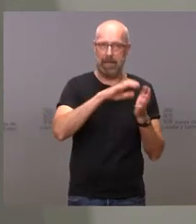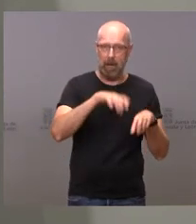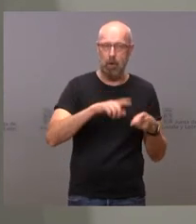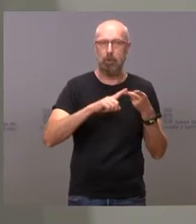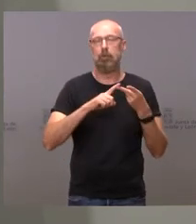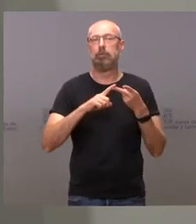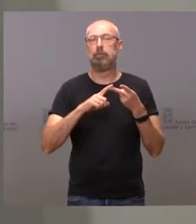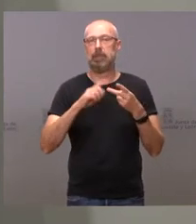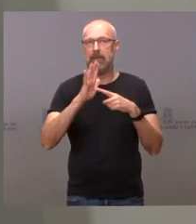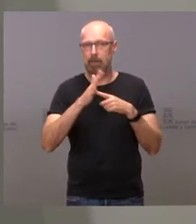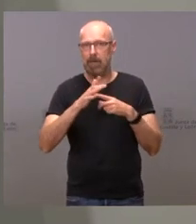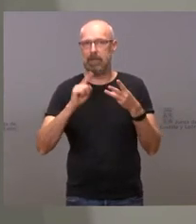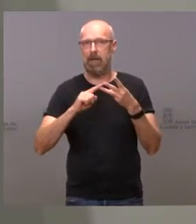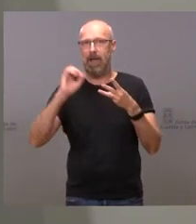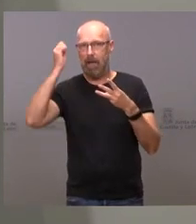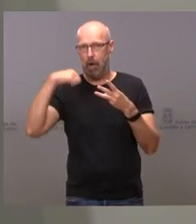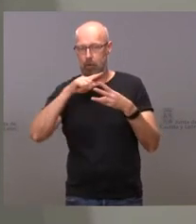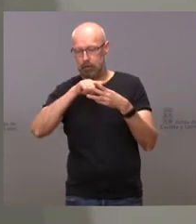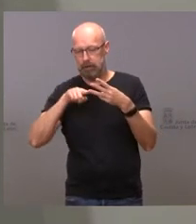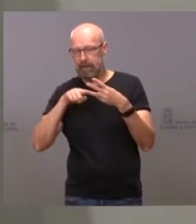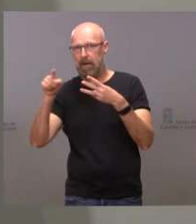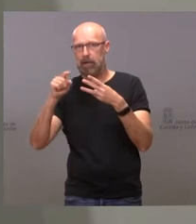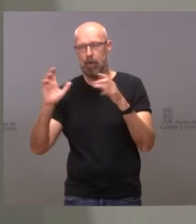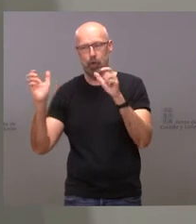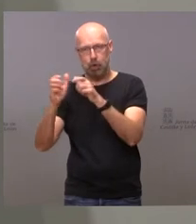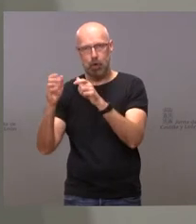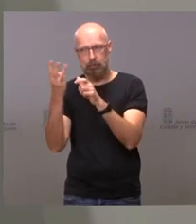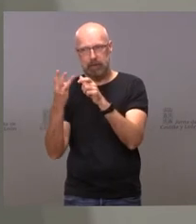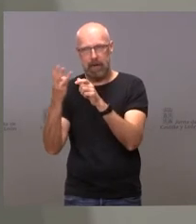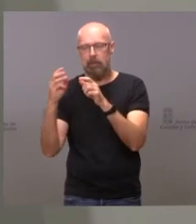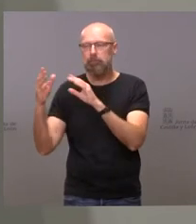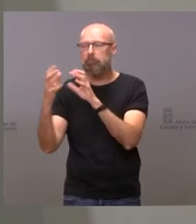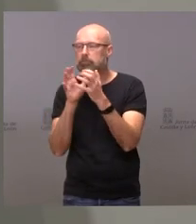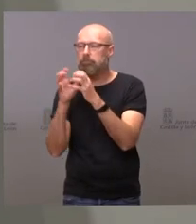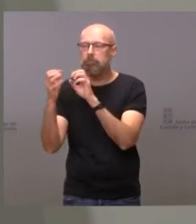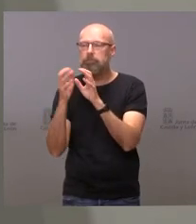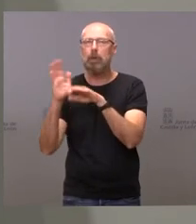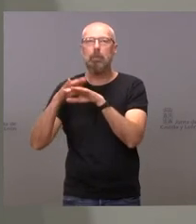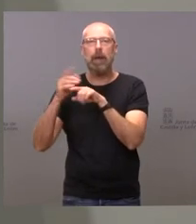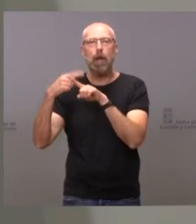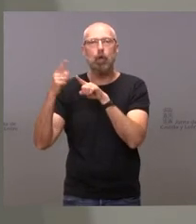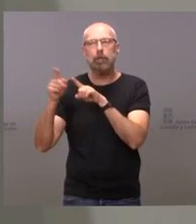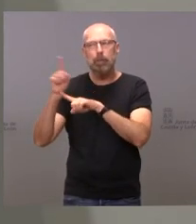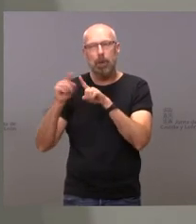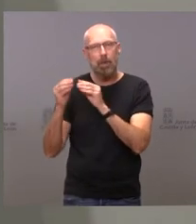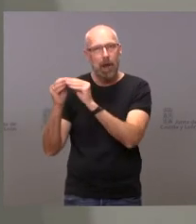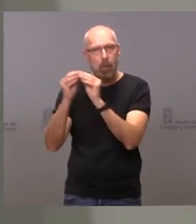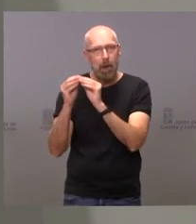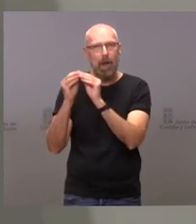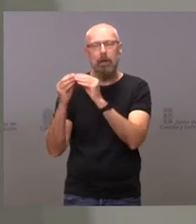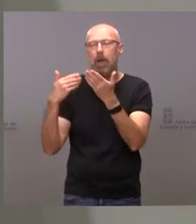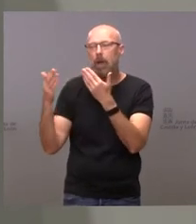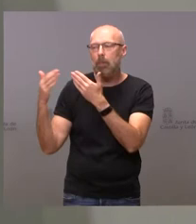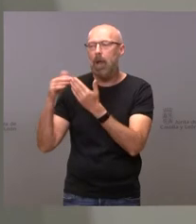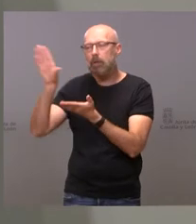Y mantuvimos esa reunión porque compartimos problemas y compartimos problemas en el conjunto de la nación. Yo espero que lo que salga de este